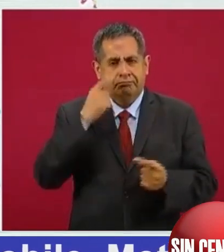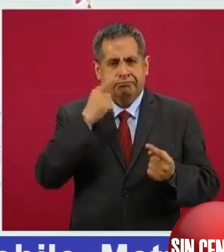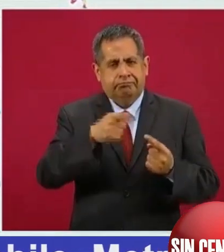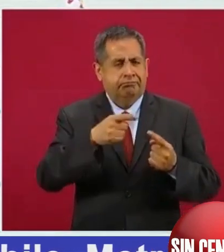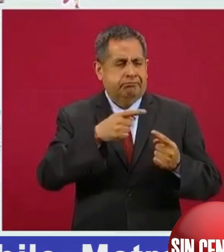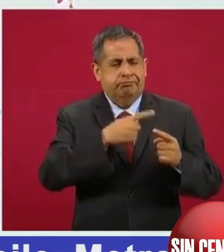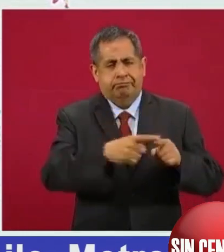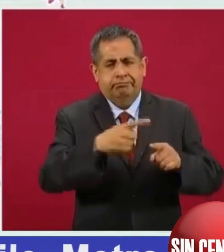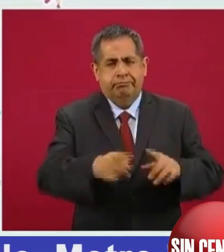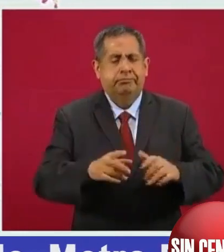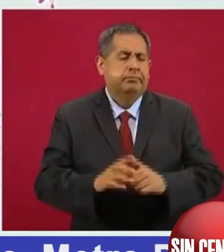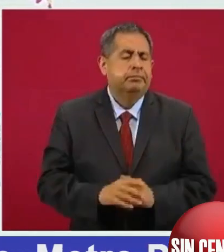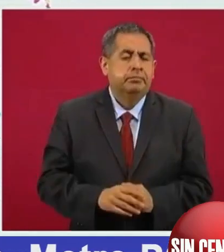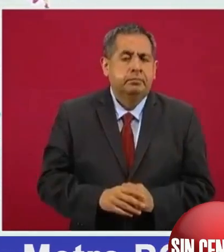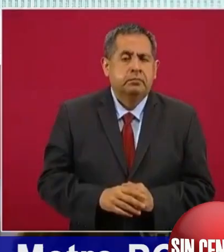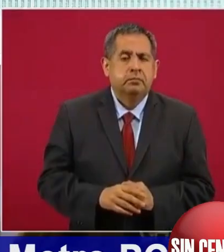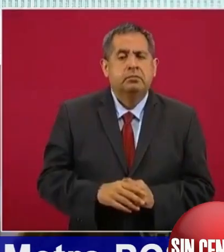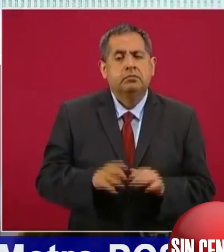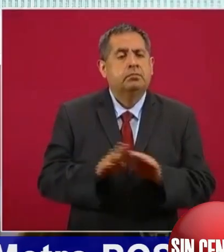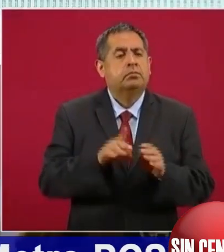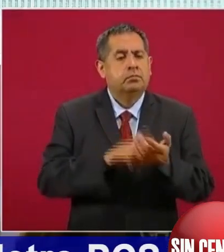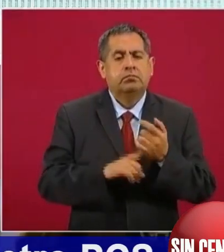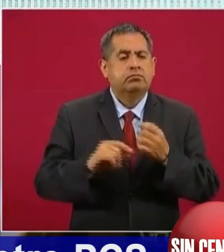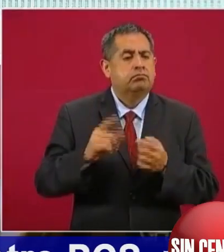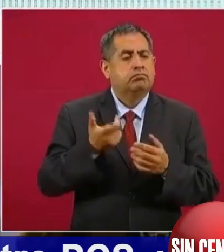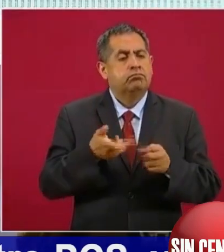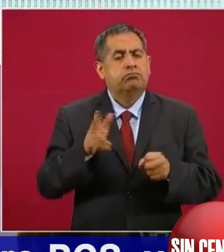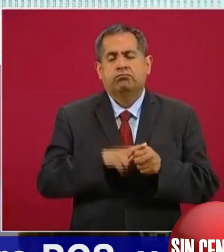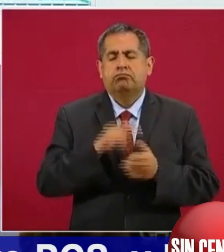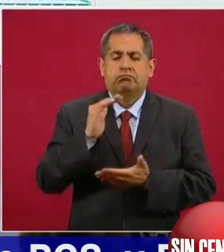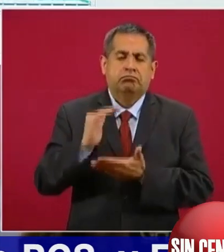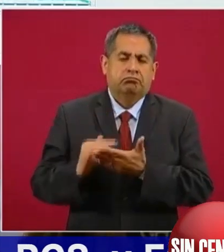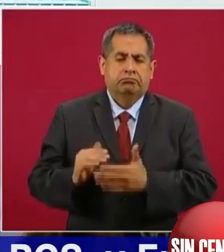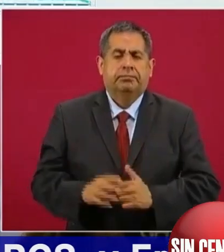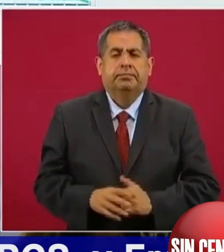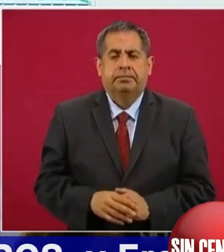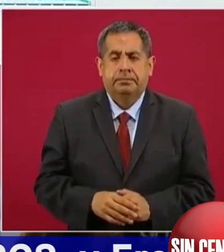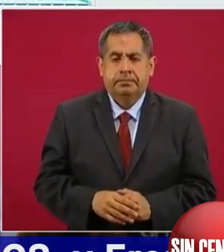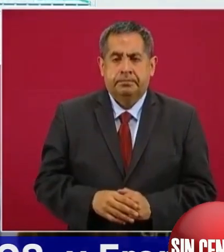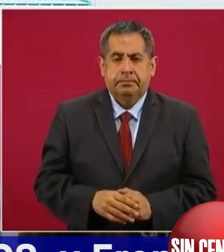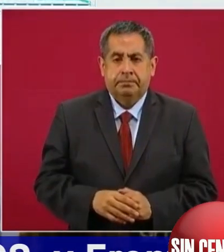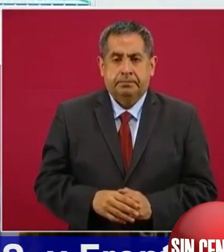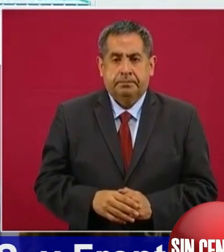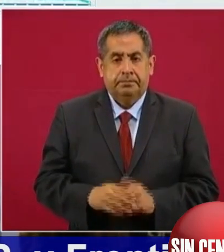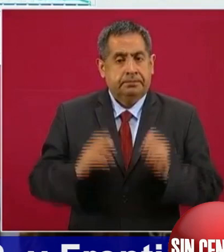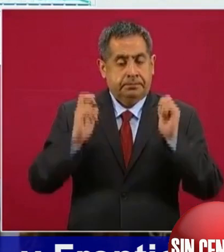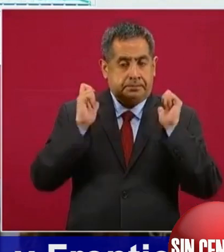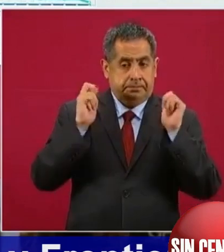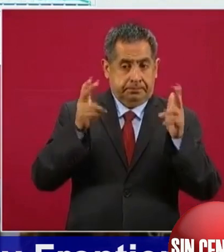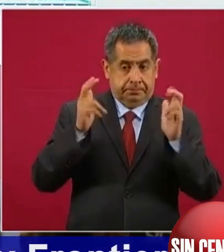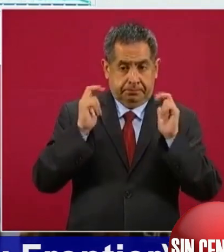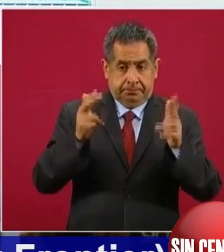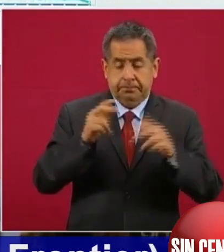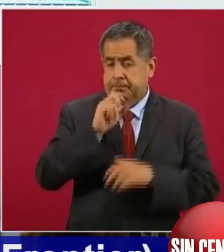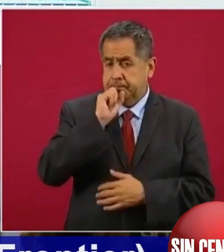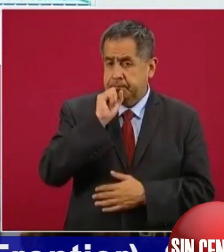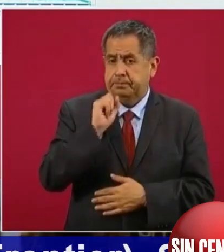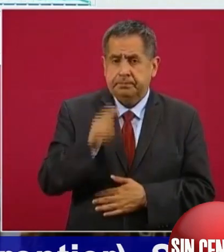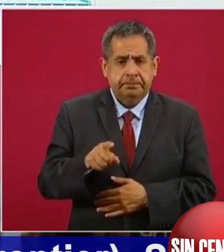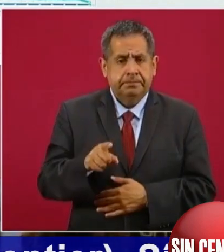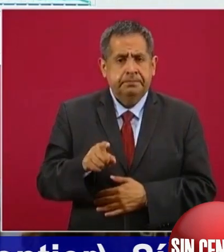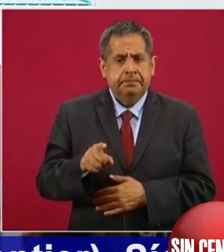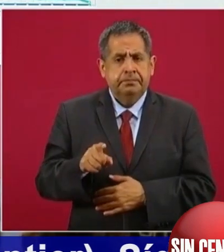salud, y un descenso sostenido de la hospitalización. La siguiente. El estado de Chiapas tiene un patrón semejante, llegó a un